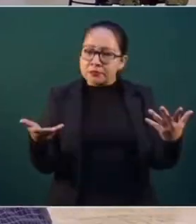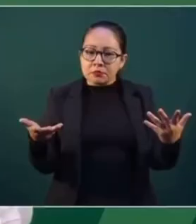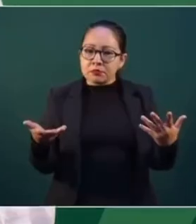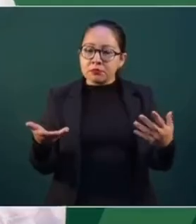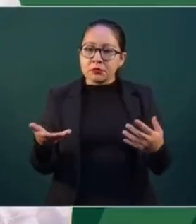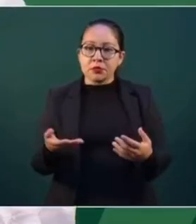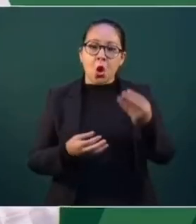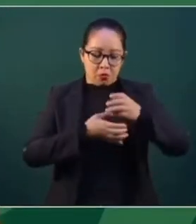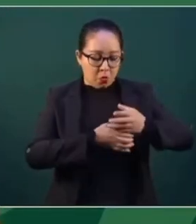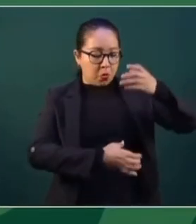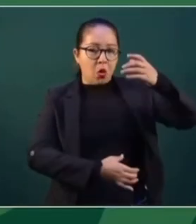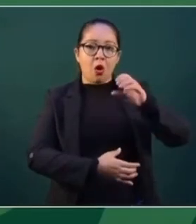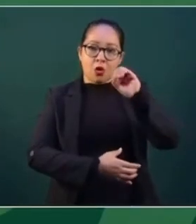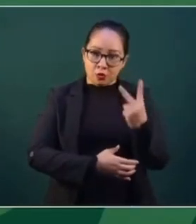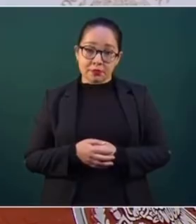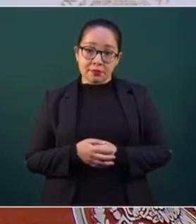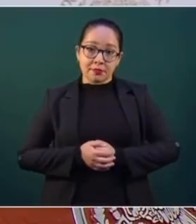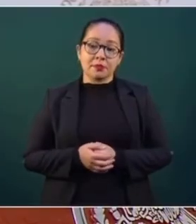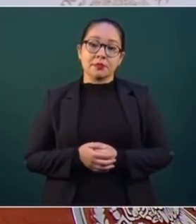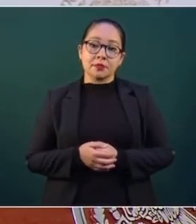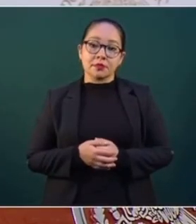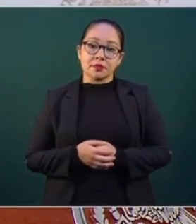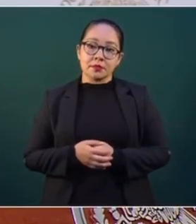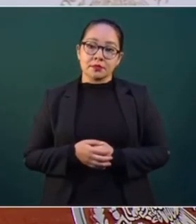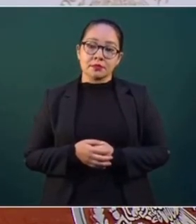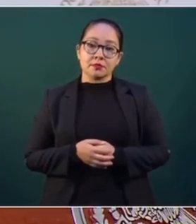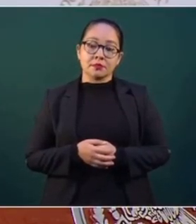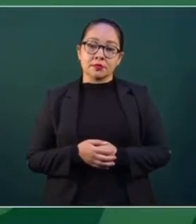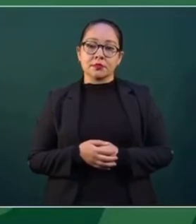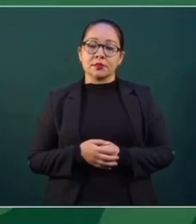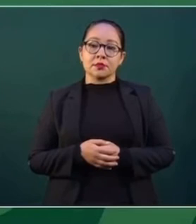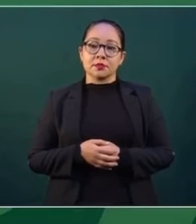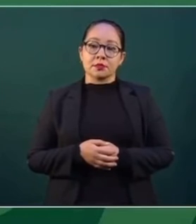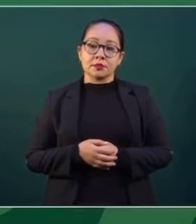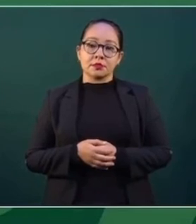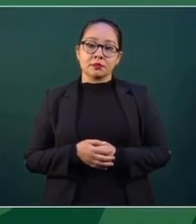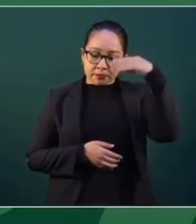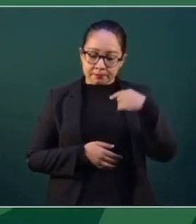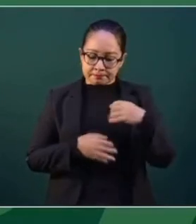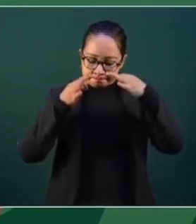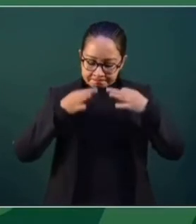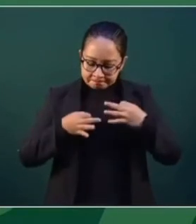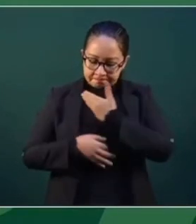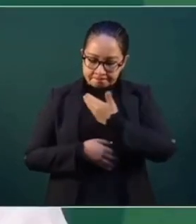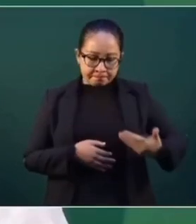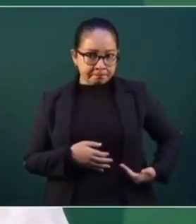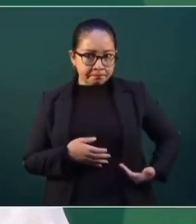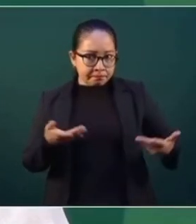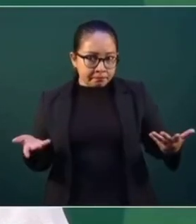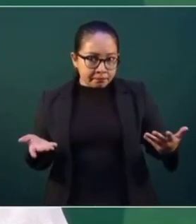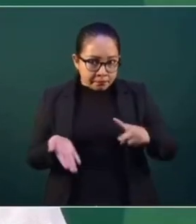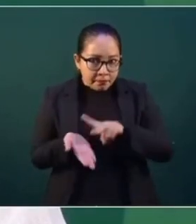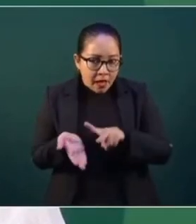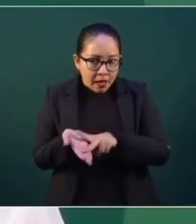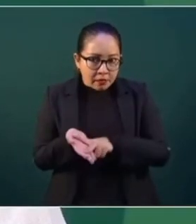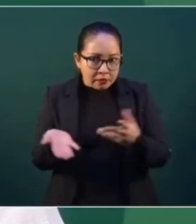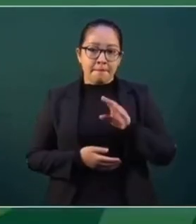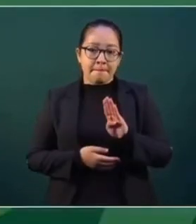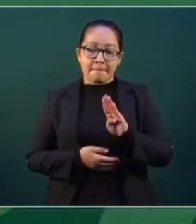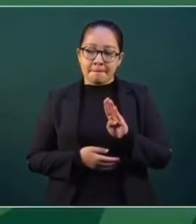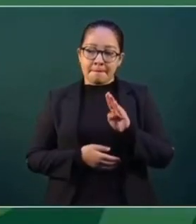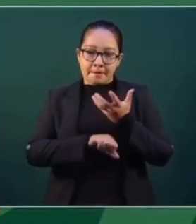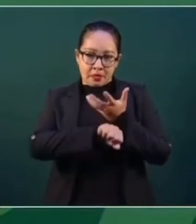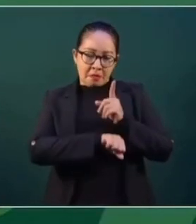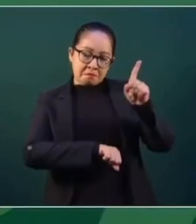oxígeno y alimentos, medicinas. Yo pienso que el presidente Biden debe tomar una decisión.